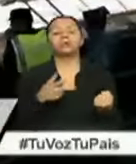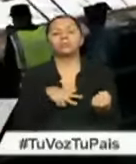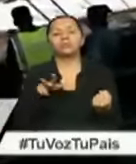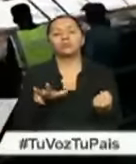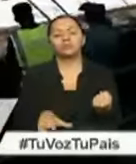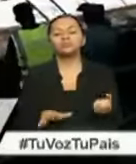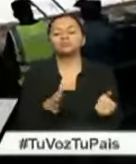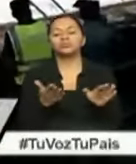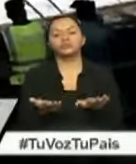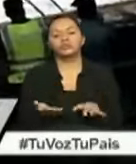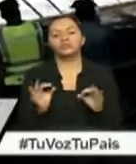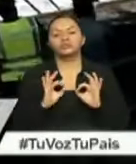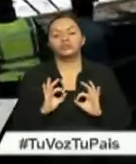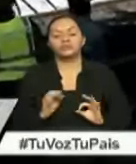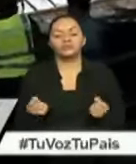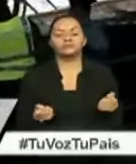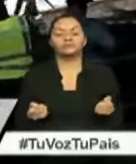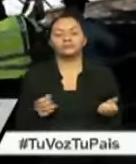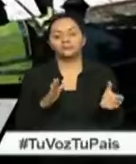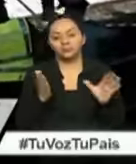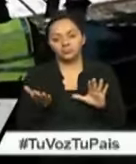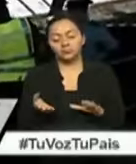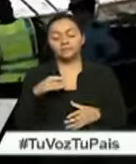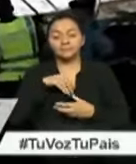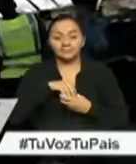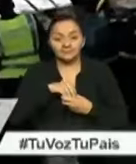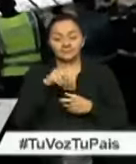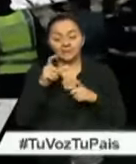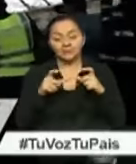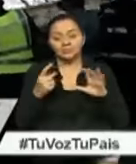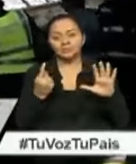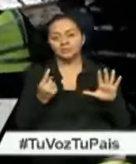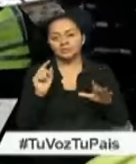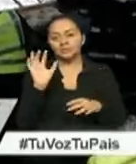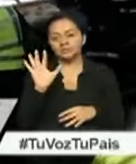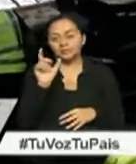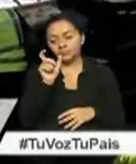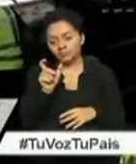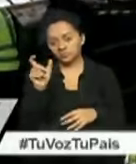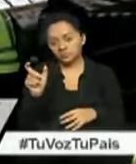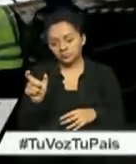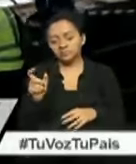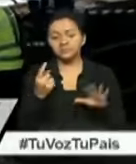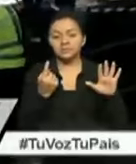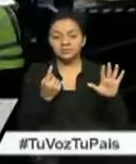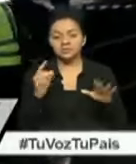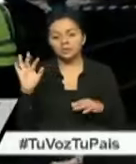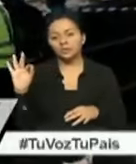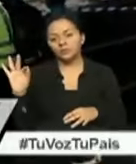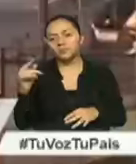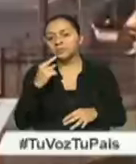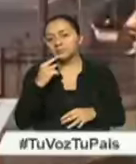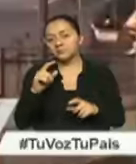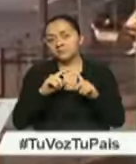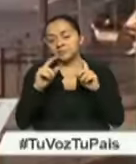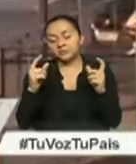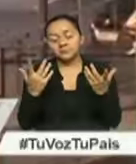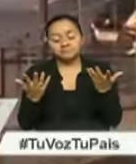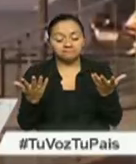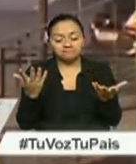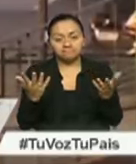los fallecidos. En su interior viajaban 65 personas, según Renfe, y 69 según la compañía